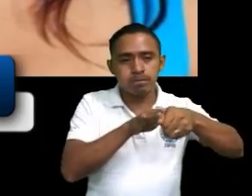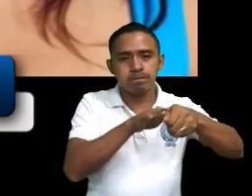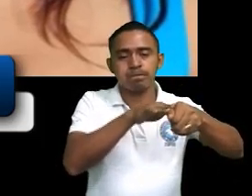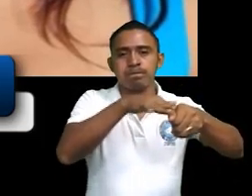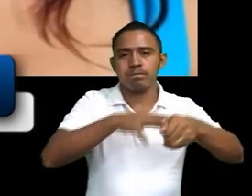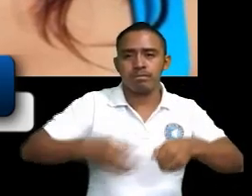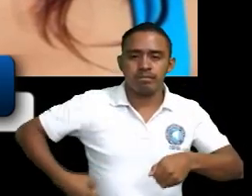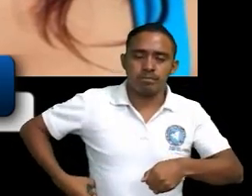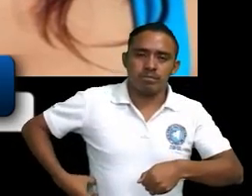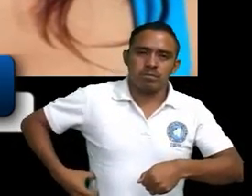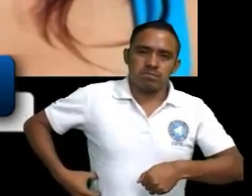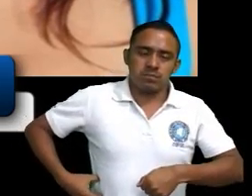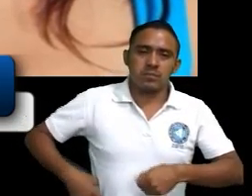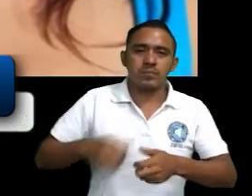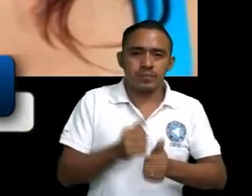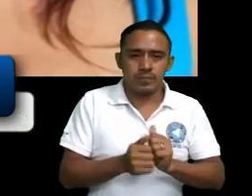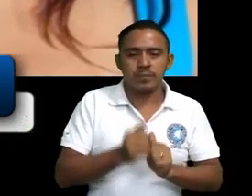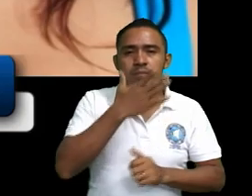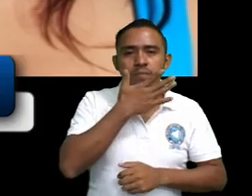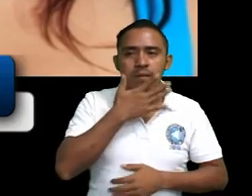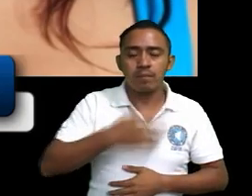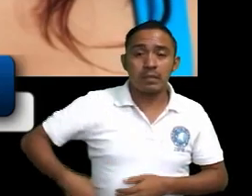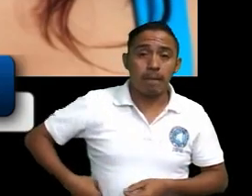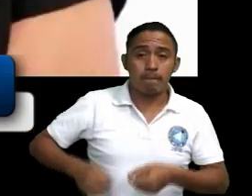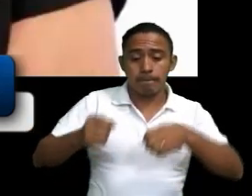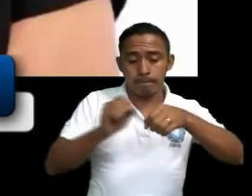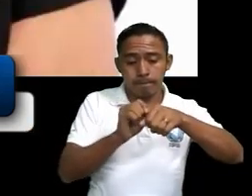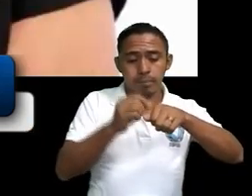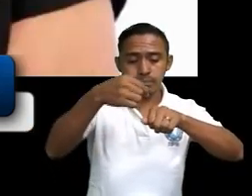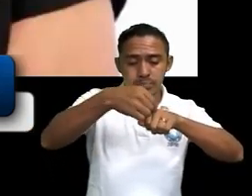tener complicaciones severas como la perforación de la vesícula,